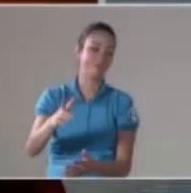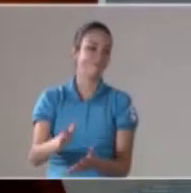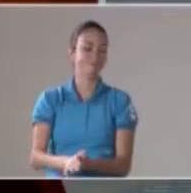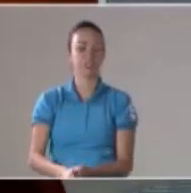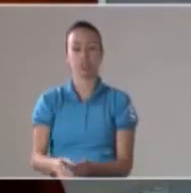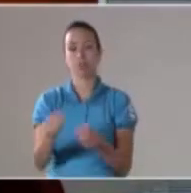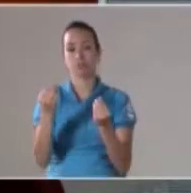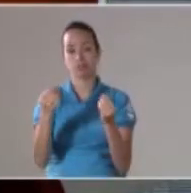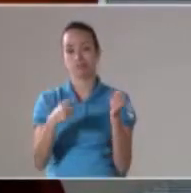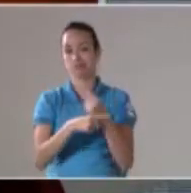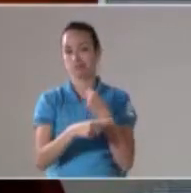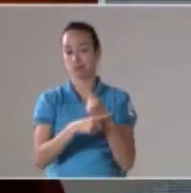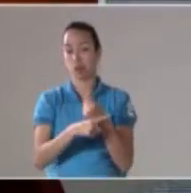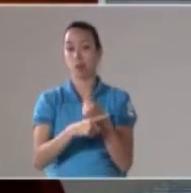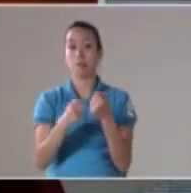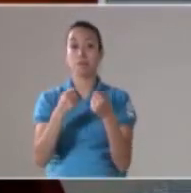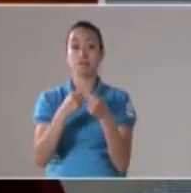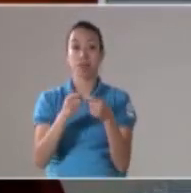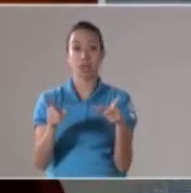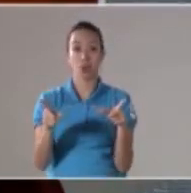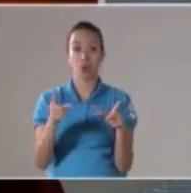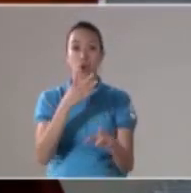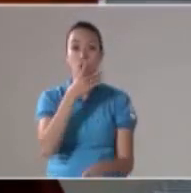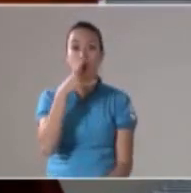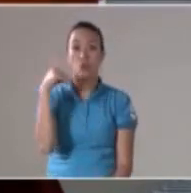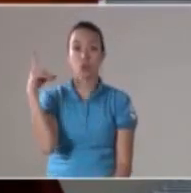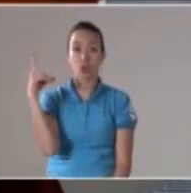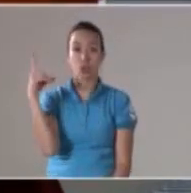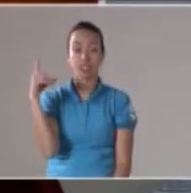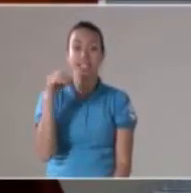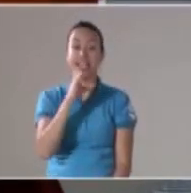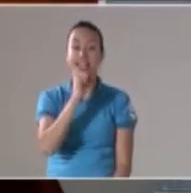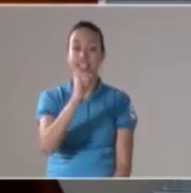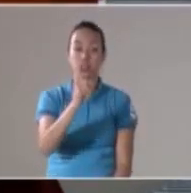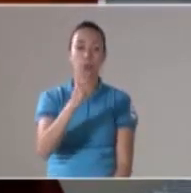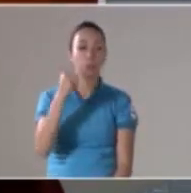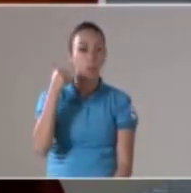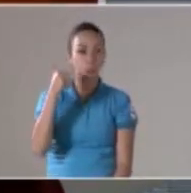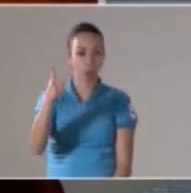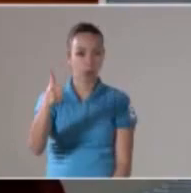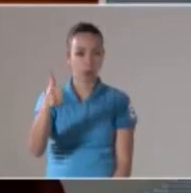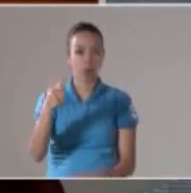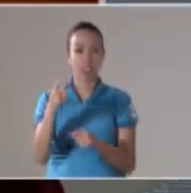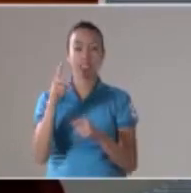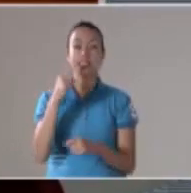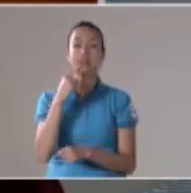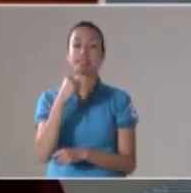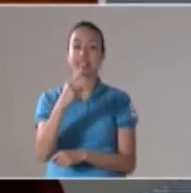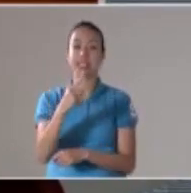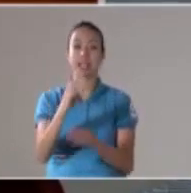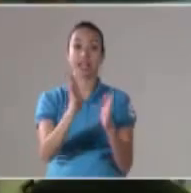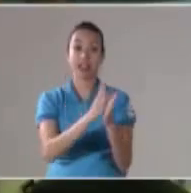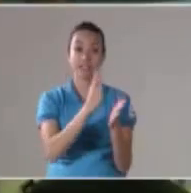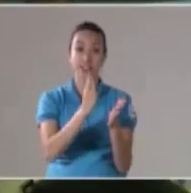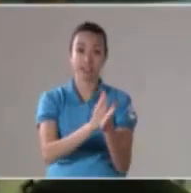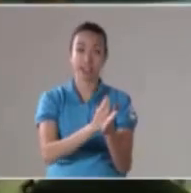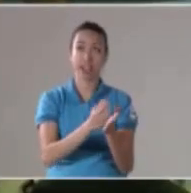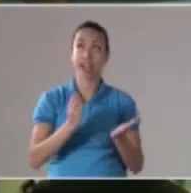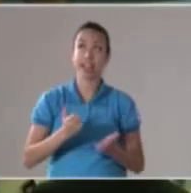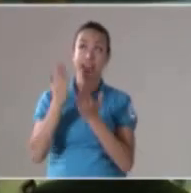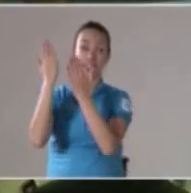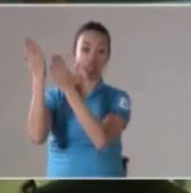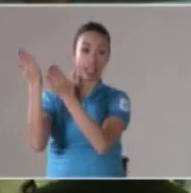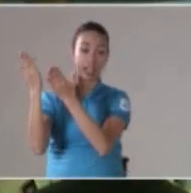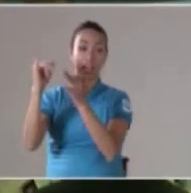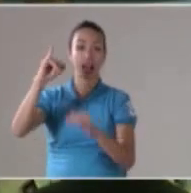definitivamente. Pero Dios es bueno. Y entonces dice la Biblia: encomienda a Jehová tu